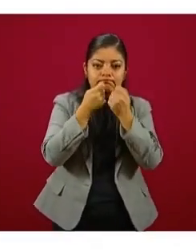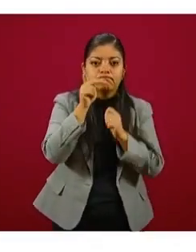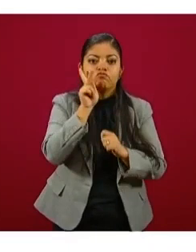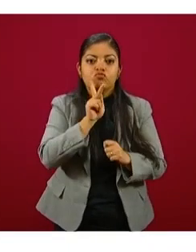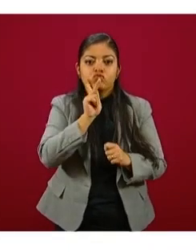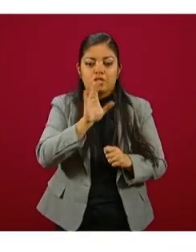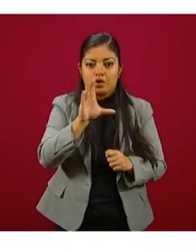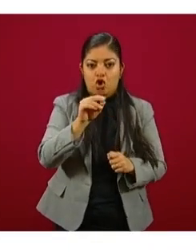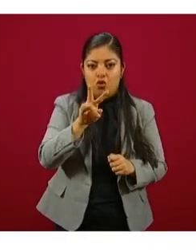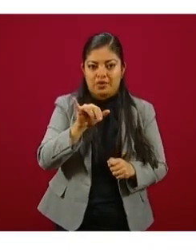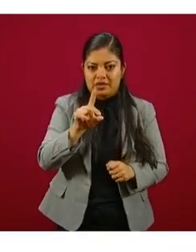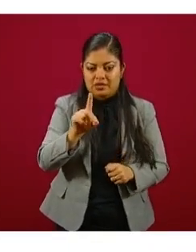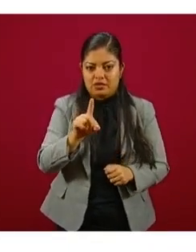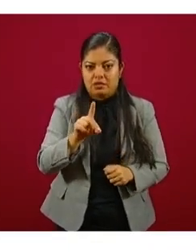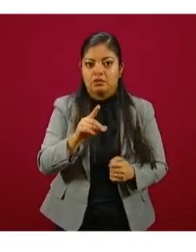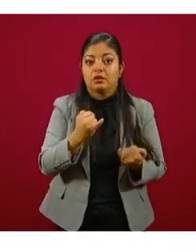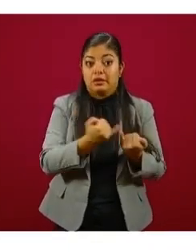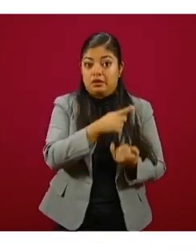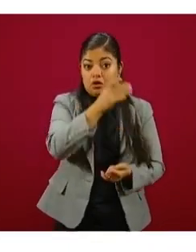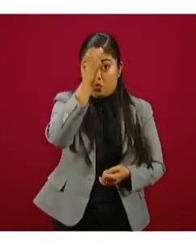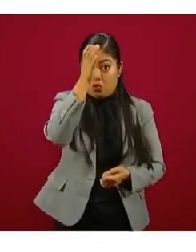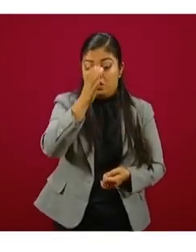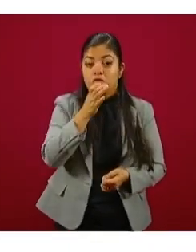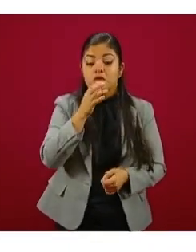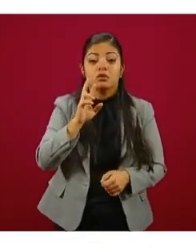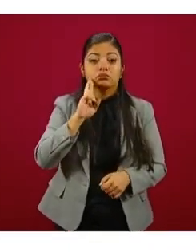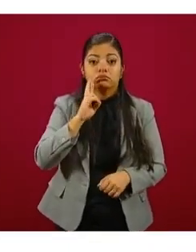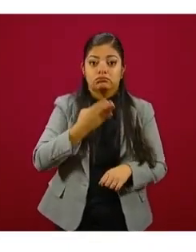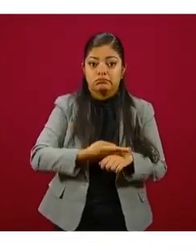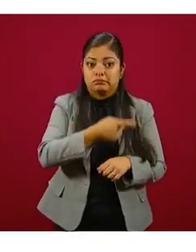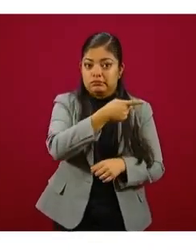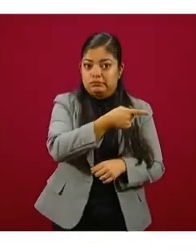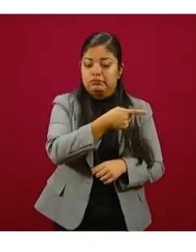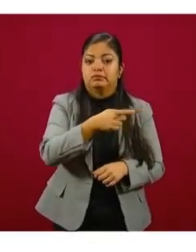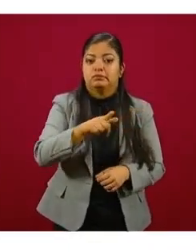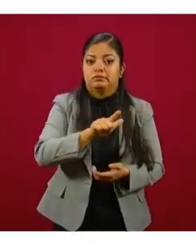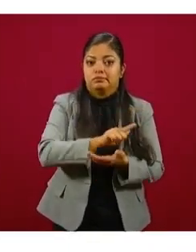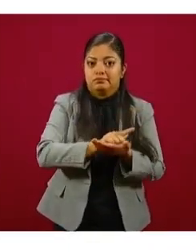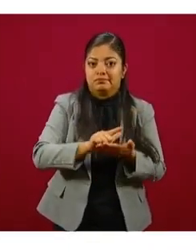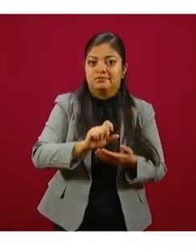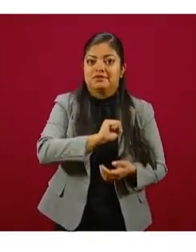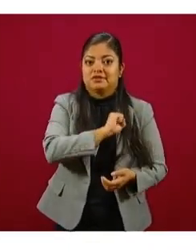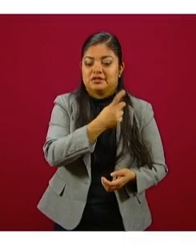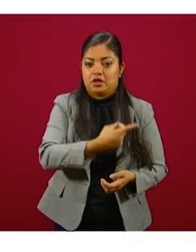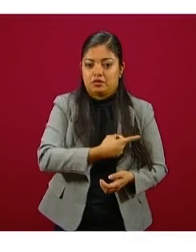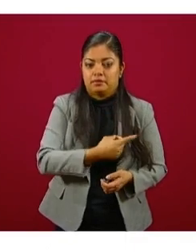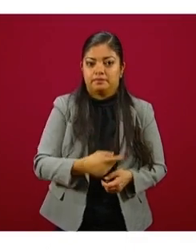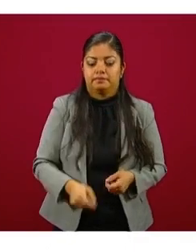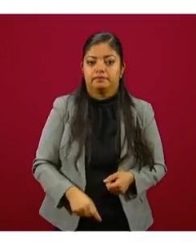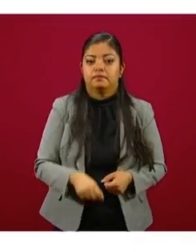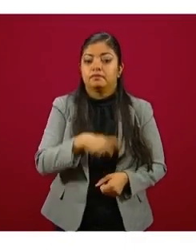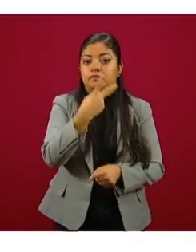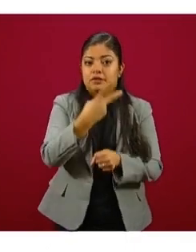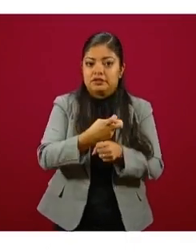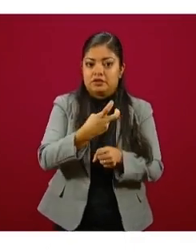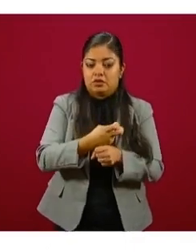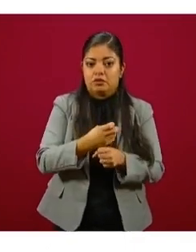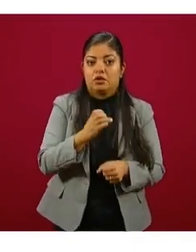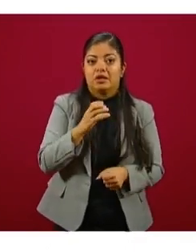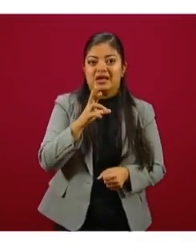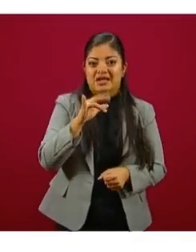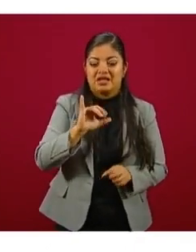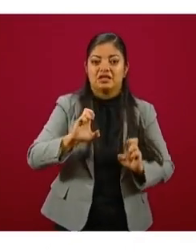del estado de Coahuila es la autoridad o será la autoridad sanitaria responsable. Segundo, el CRIT